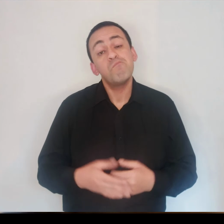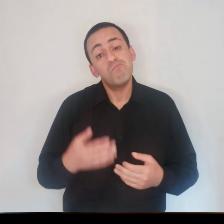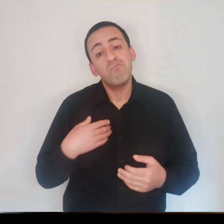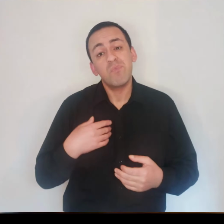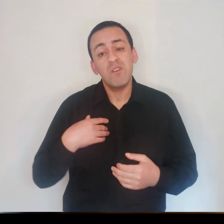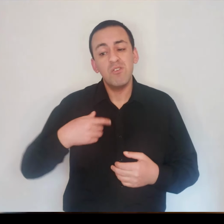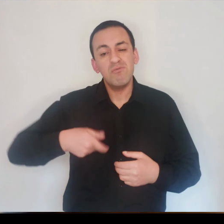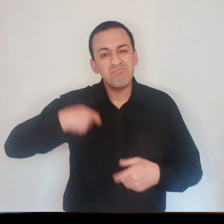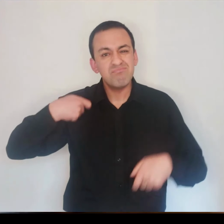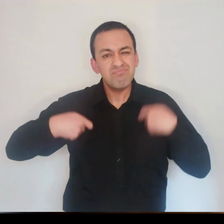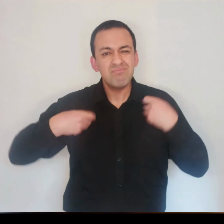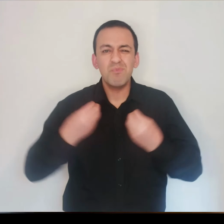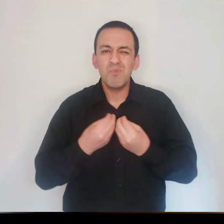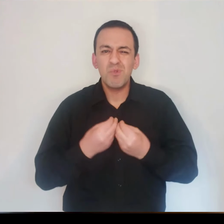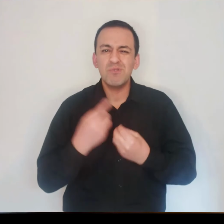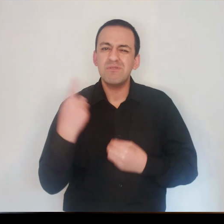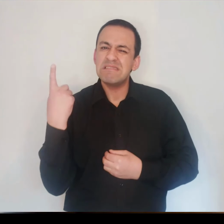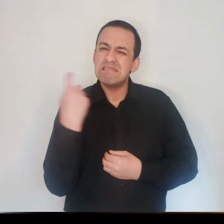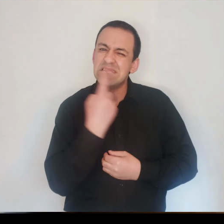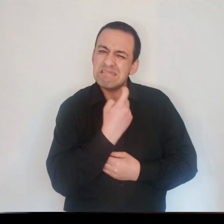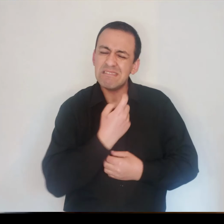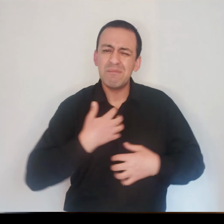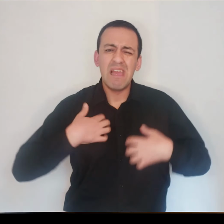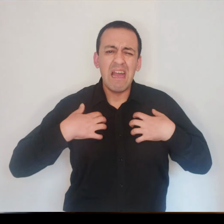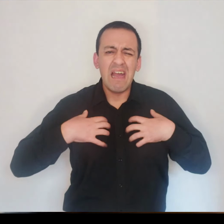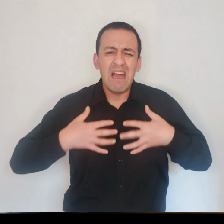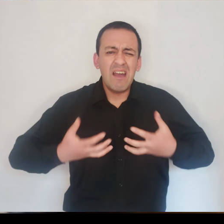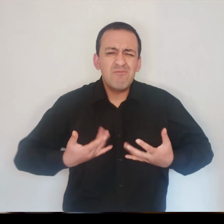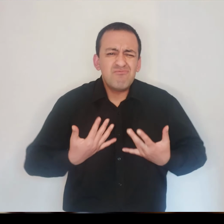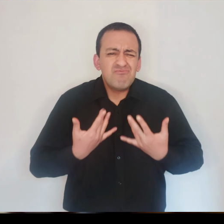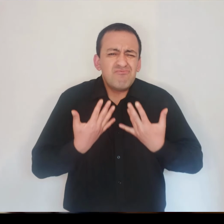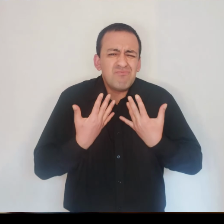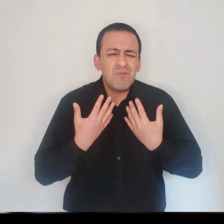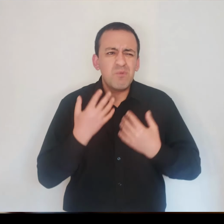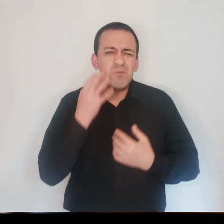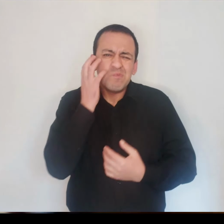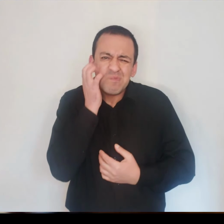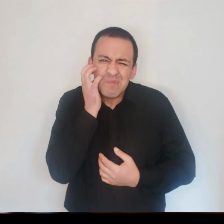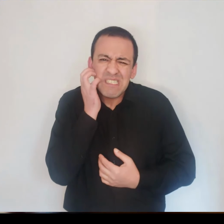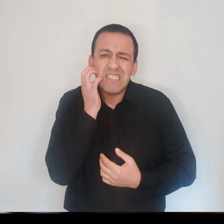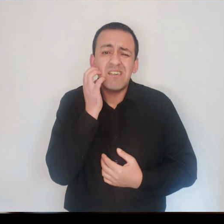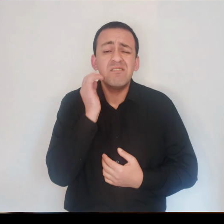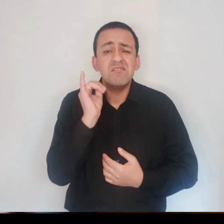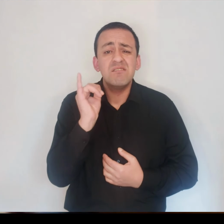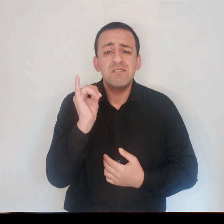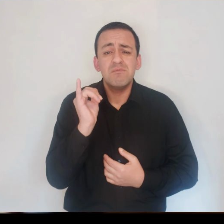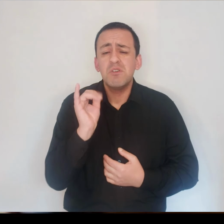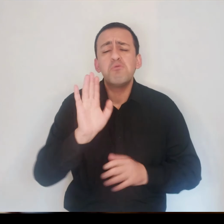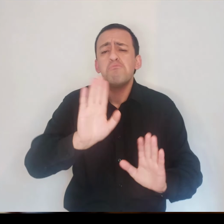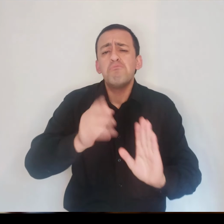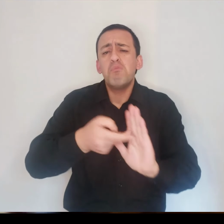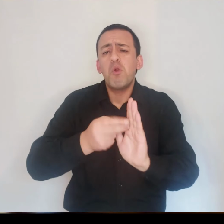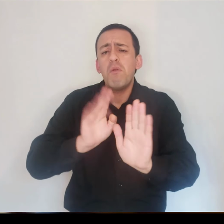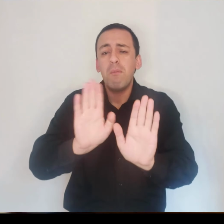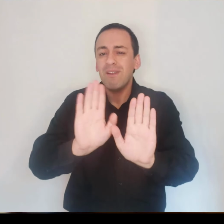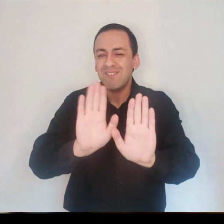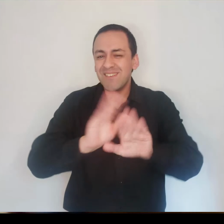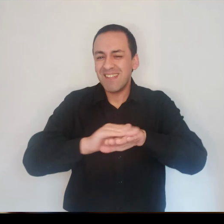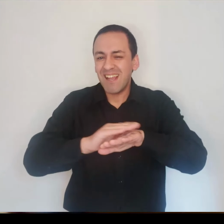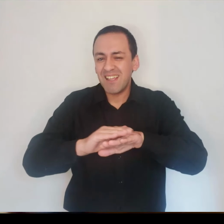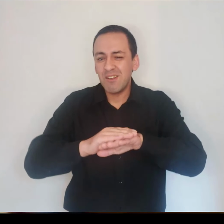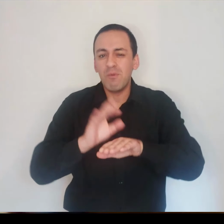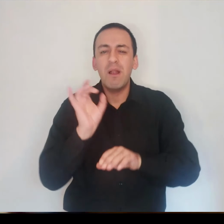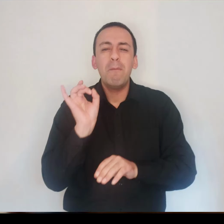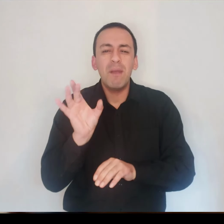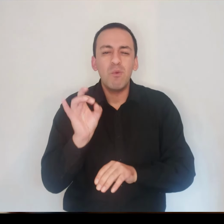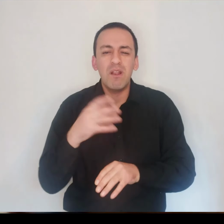Así que tengo la piel afeitada con muchos productos químicos que arden arriba y abajo en mi espalda, como un tipo de picaduras. Pero no es para tanto, quiero